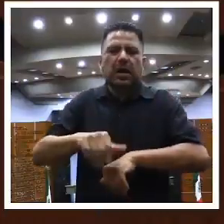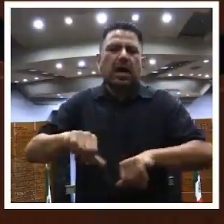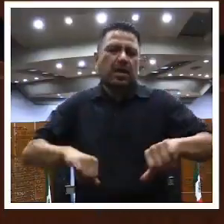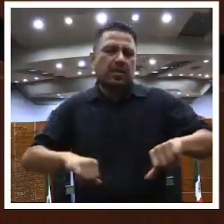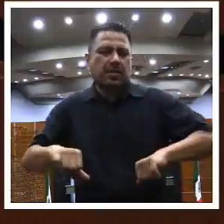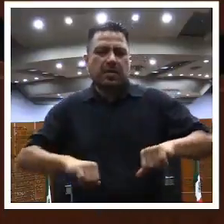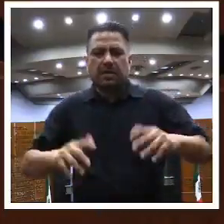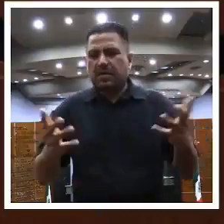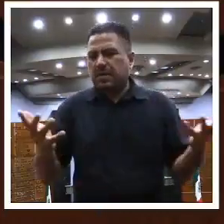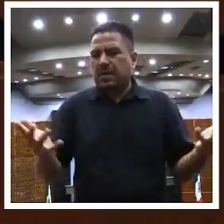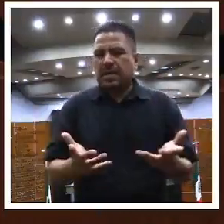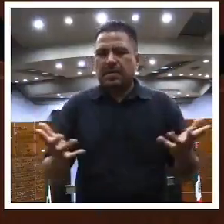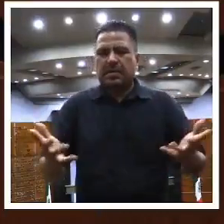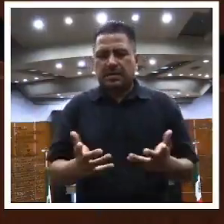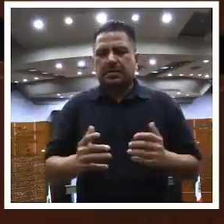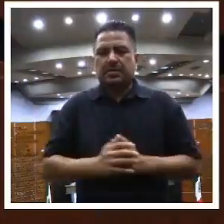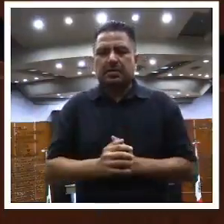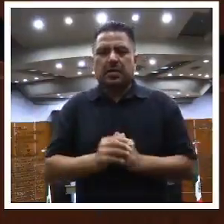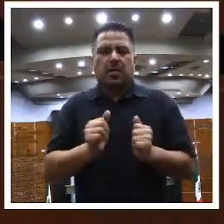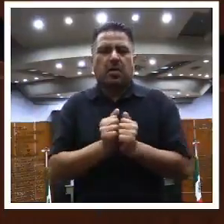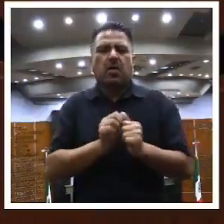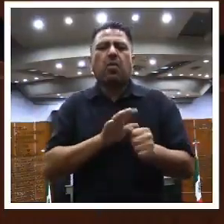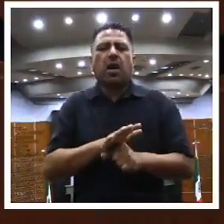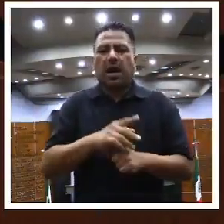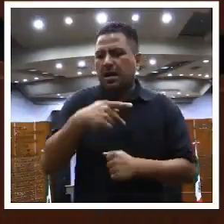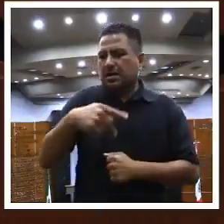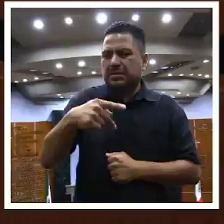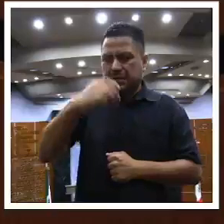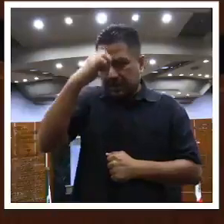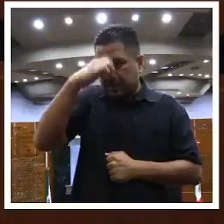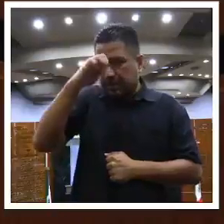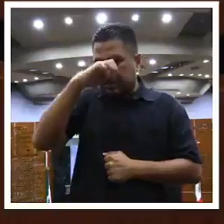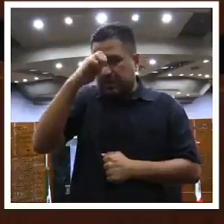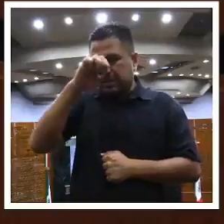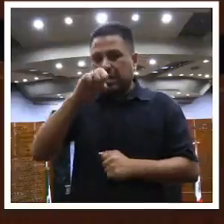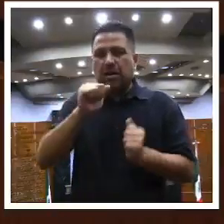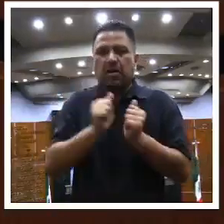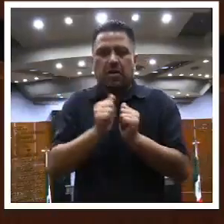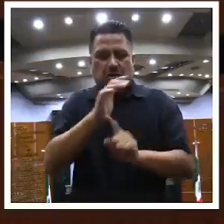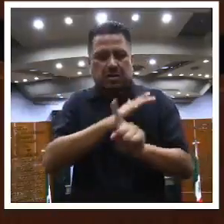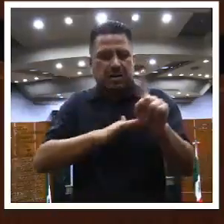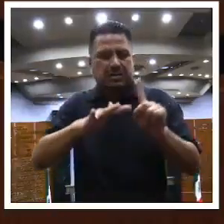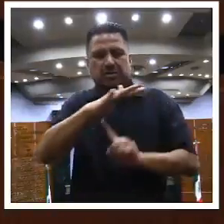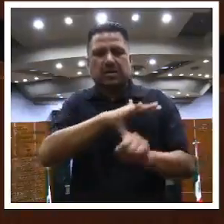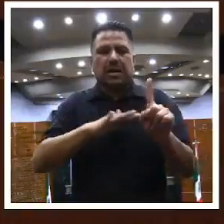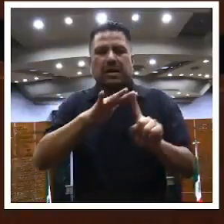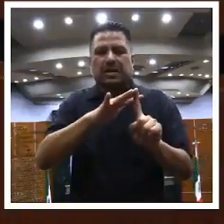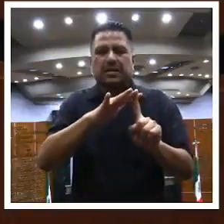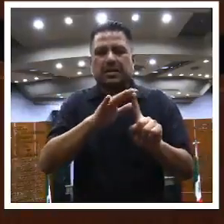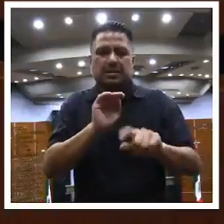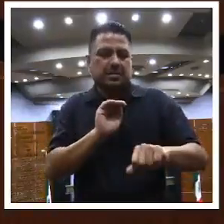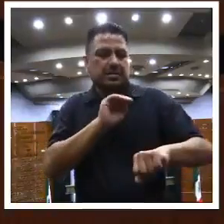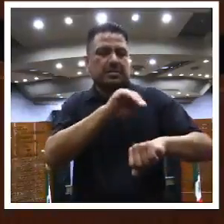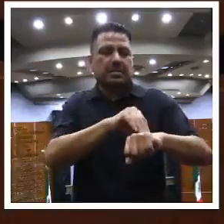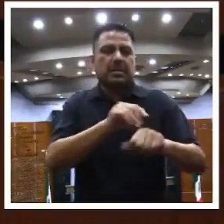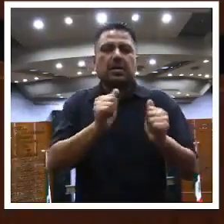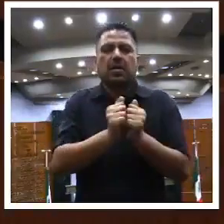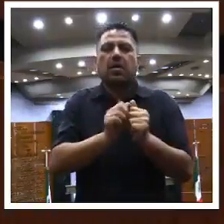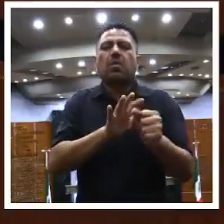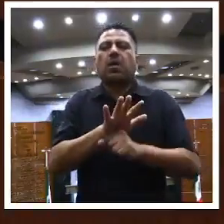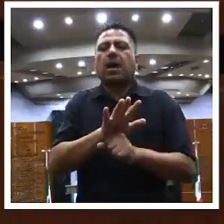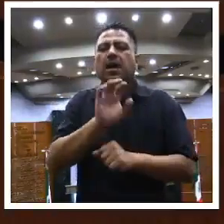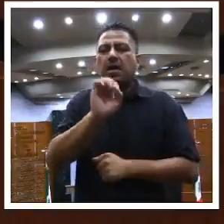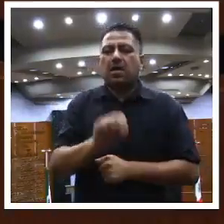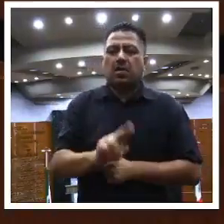actividades realizadas, basadas en la experiencia de su mandato y contextualizadas del estado de aplicación de la Declaración